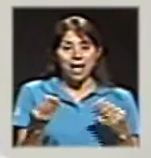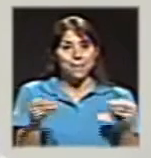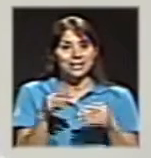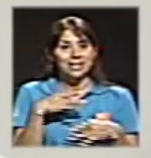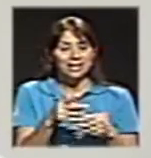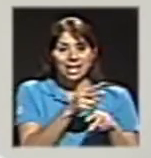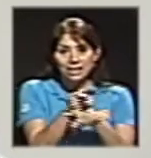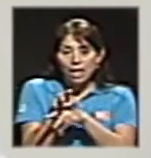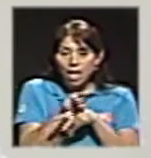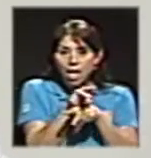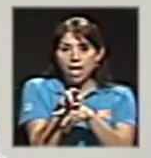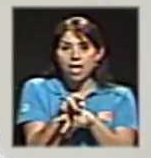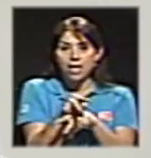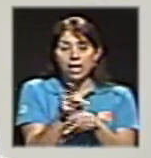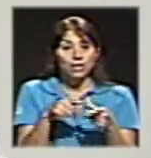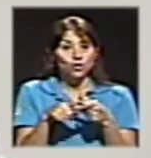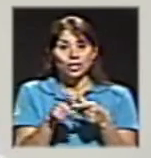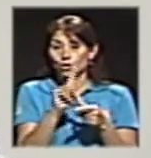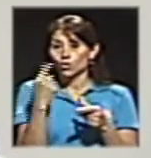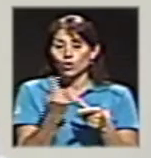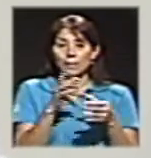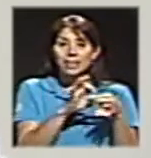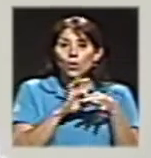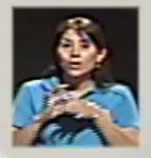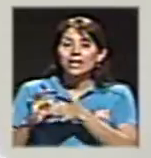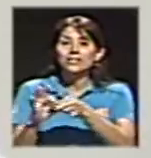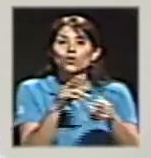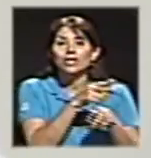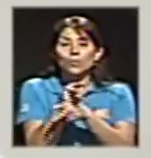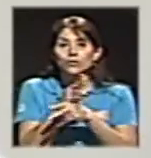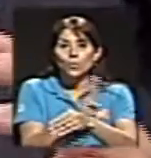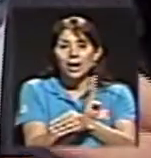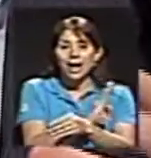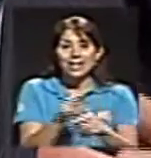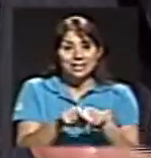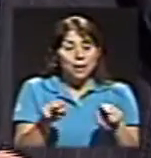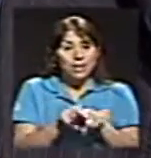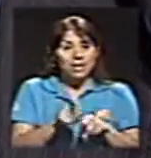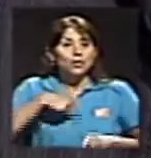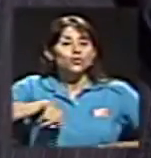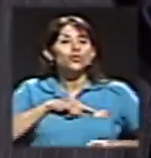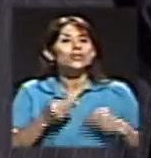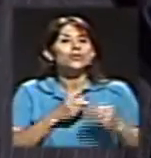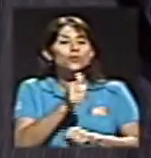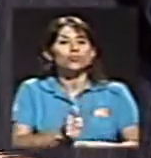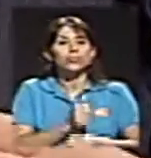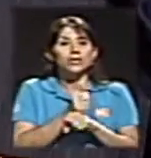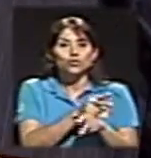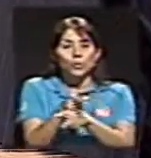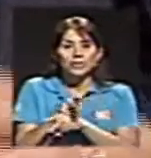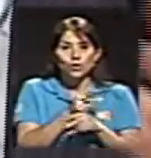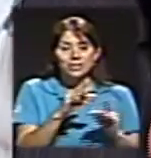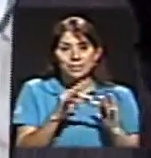ya la coordinación no solamente de supervisores bancarios, sino también, como decía José Luis, de supervisores especializados, ¿verdad? Tanto a